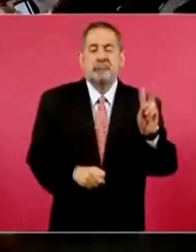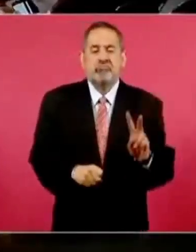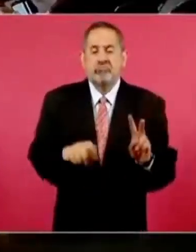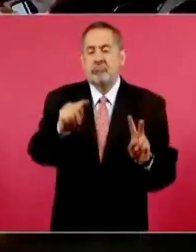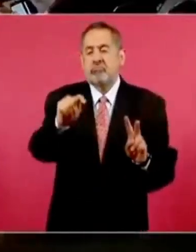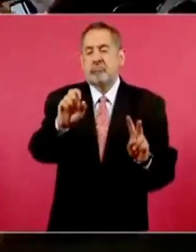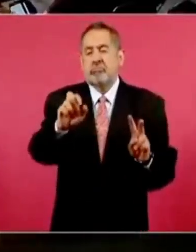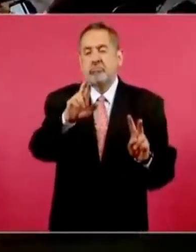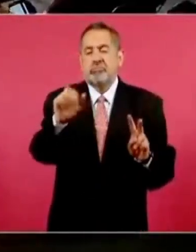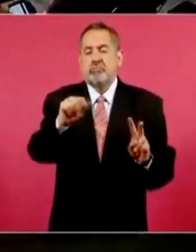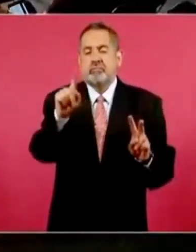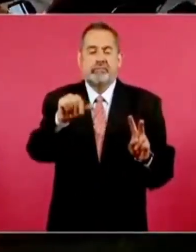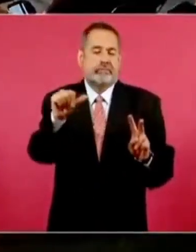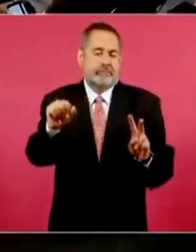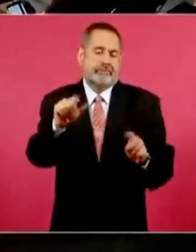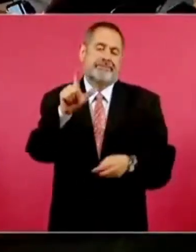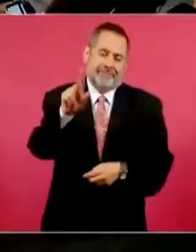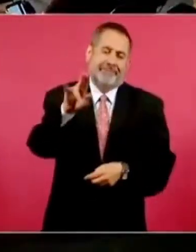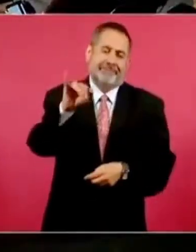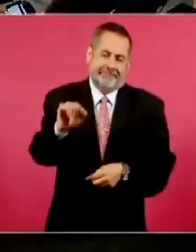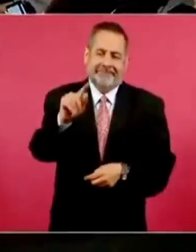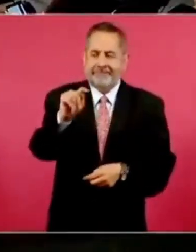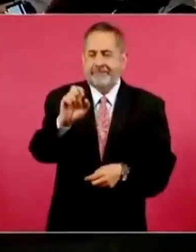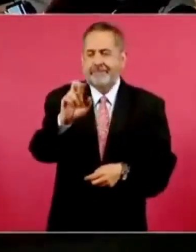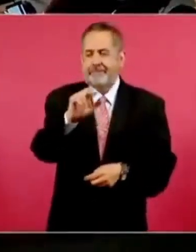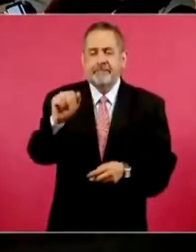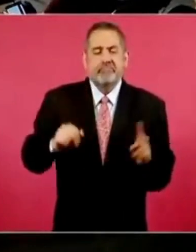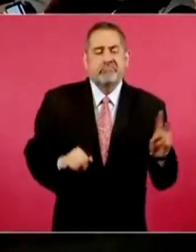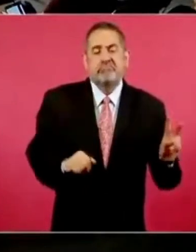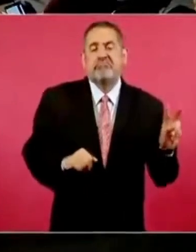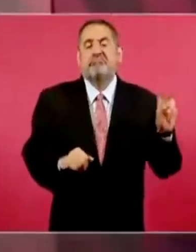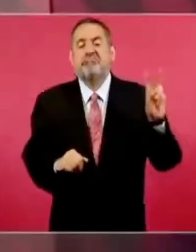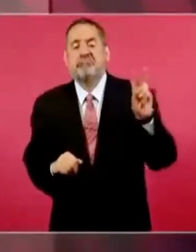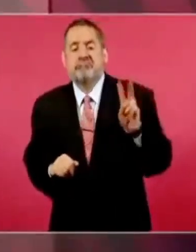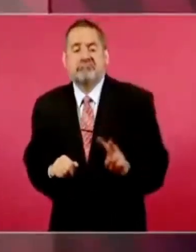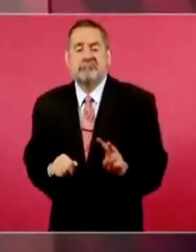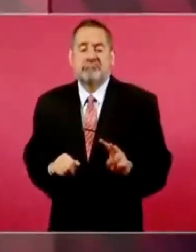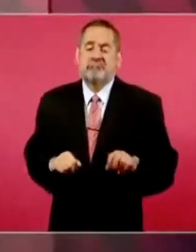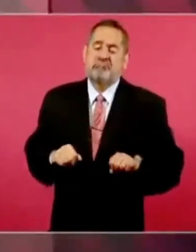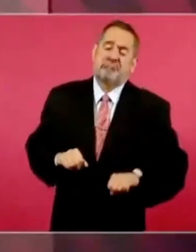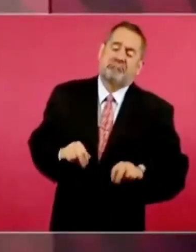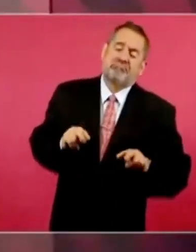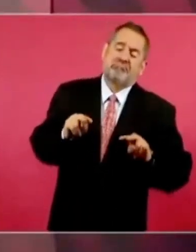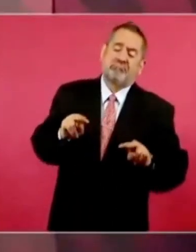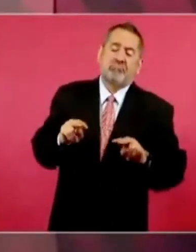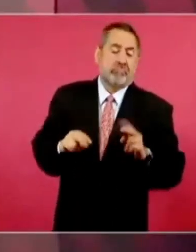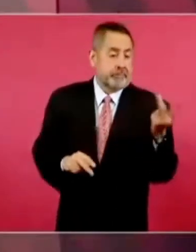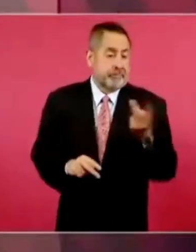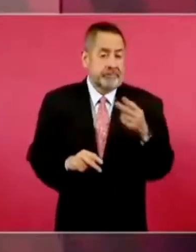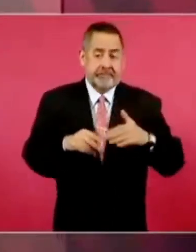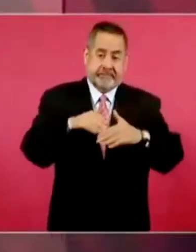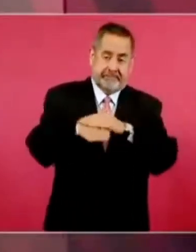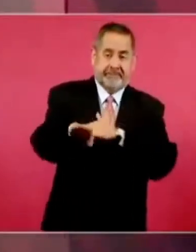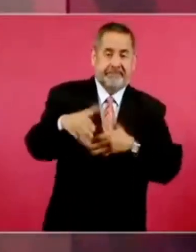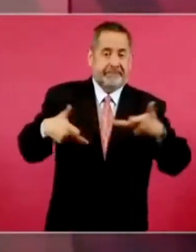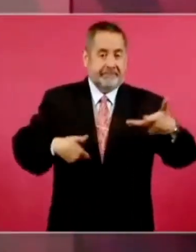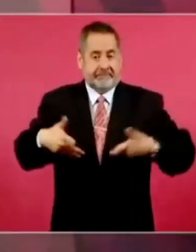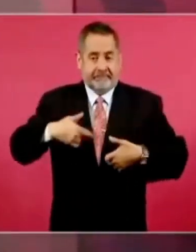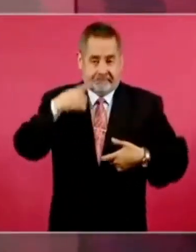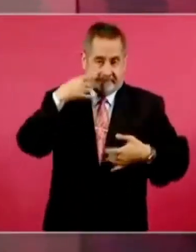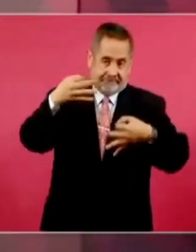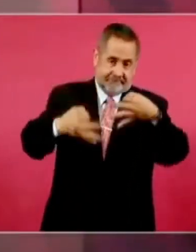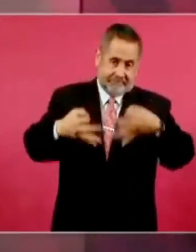Terrazas, Luis Terrazas. Llegan los dos, Luis Terrazas y Enrique